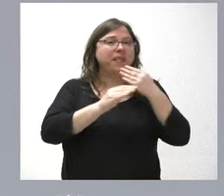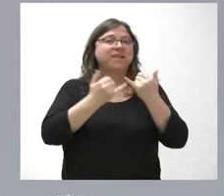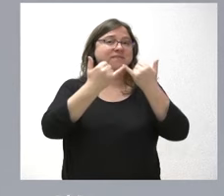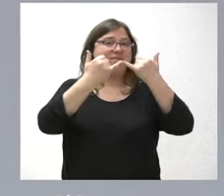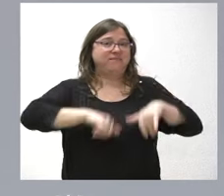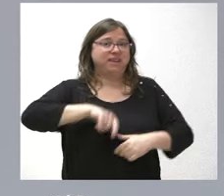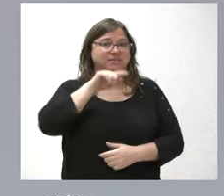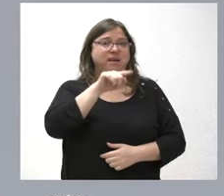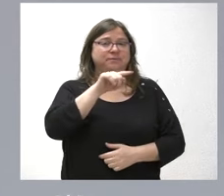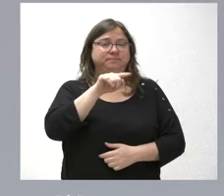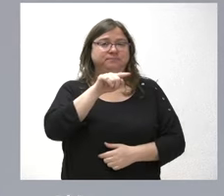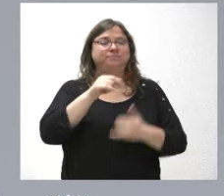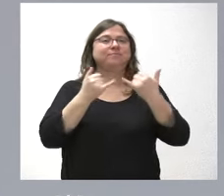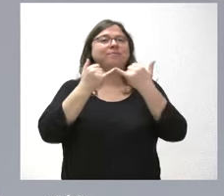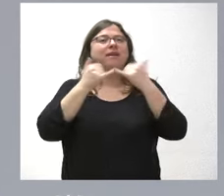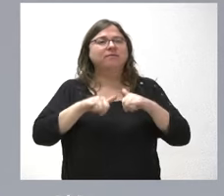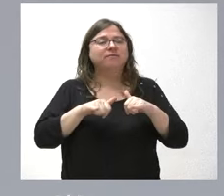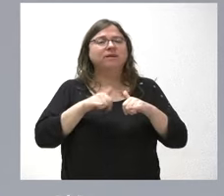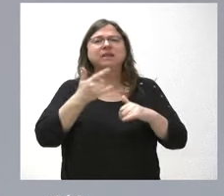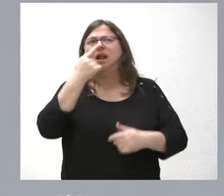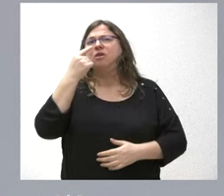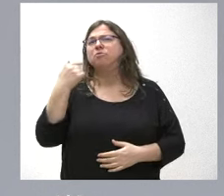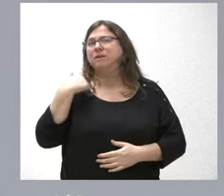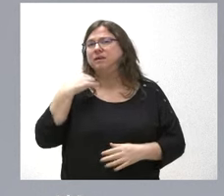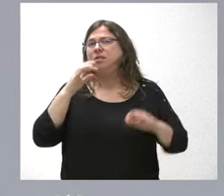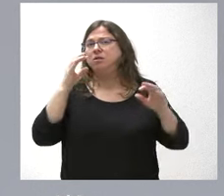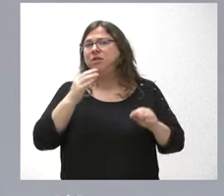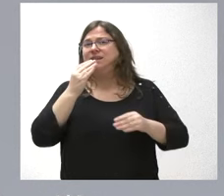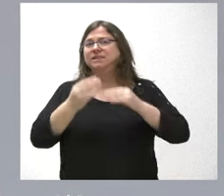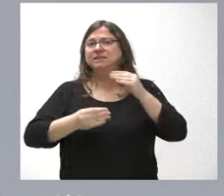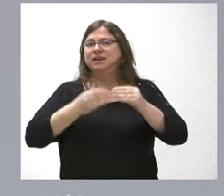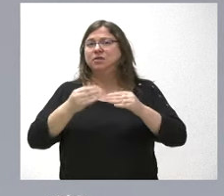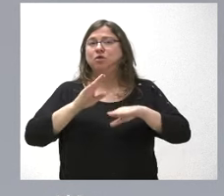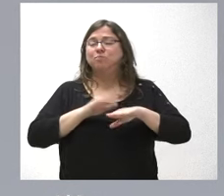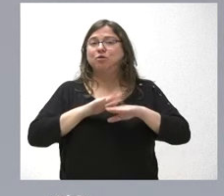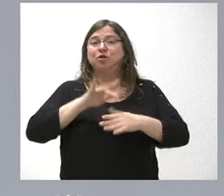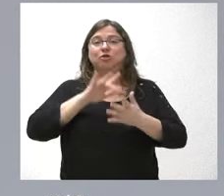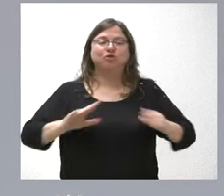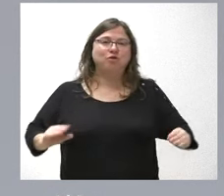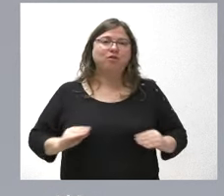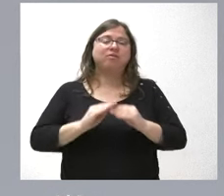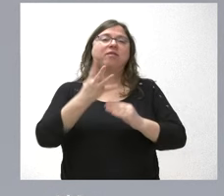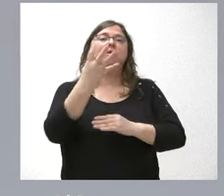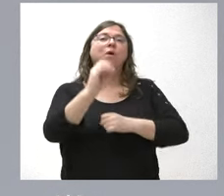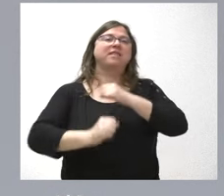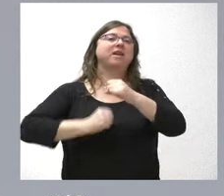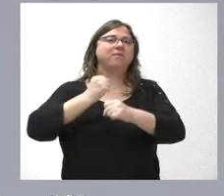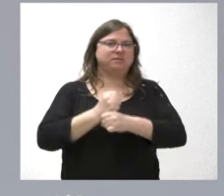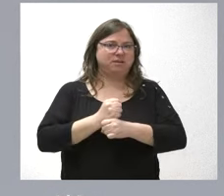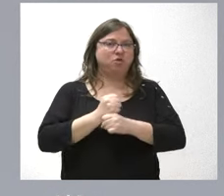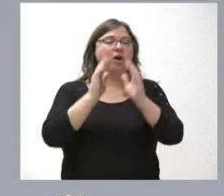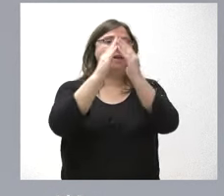fiesta alguna cuestión. El año pasado concretamente se hizo, porque eran los 40 aniversarios, una exposición